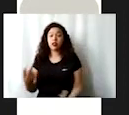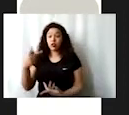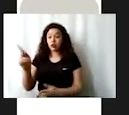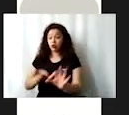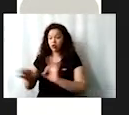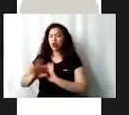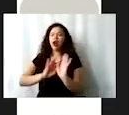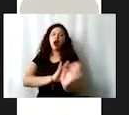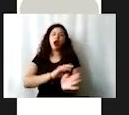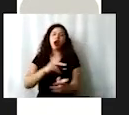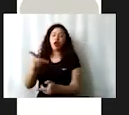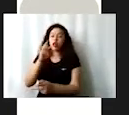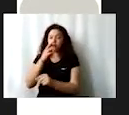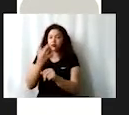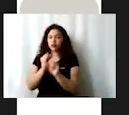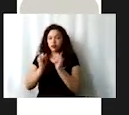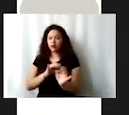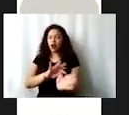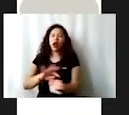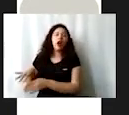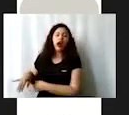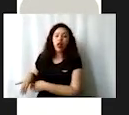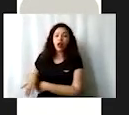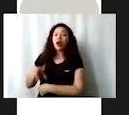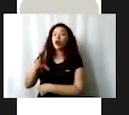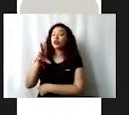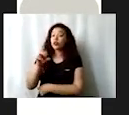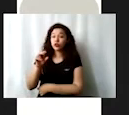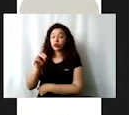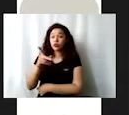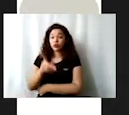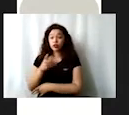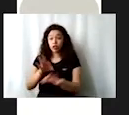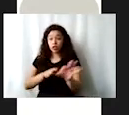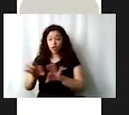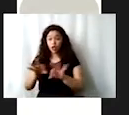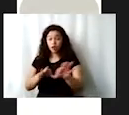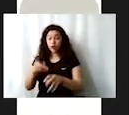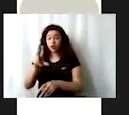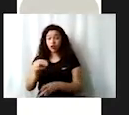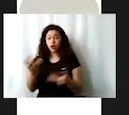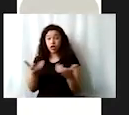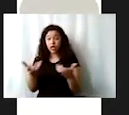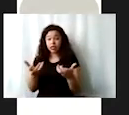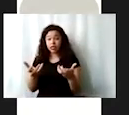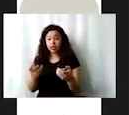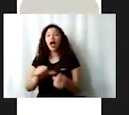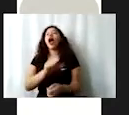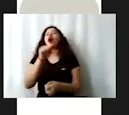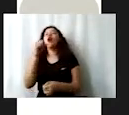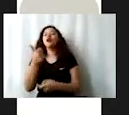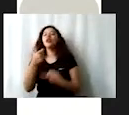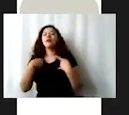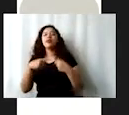trabajo que te corresponde individualmente, sino que si tú no haces este trabajo, vas a afectar el trabajo